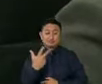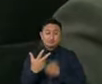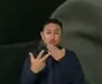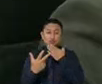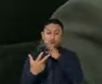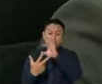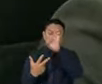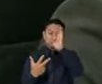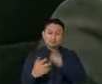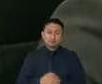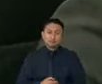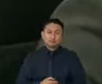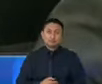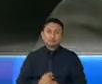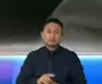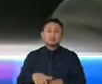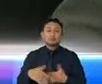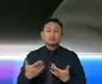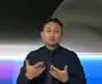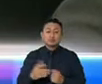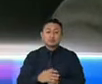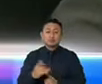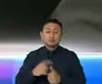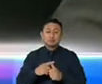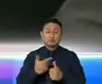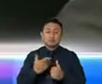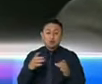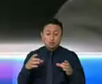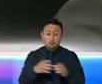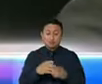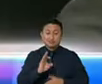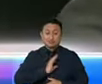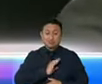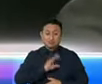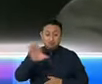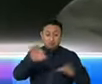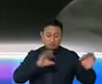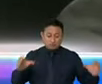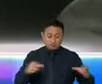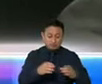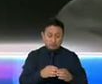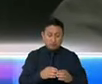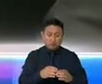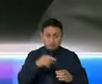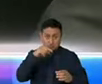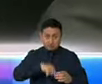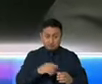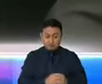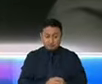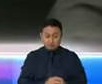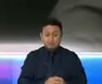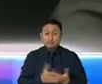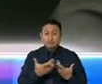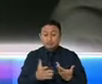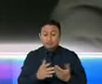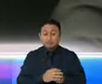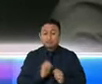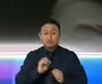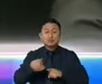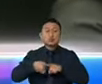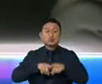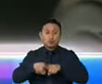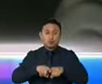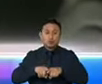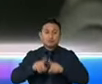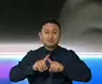Designación por terna se hace a través de una comisión técnica que designa el Pleno del Consejo. En el caso de los concursos se hace